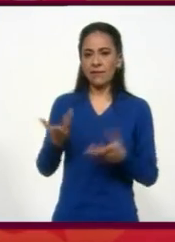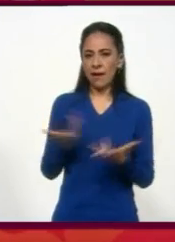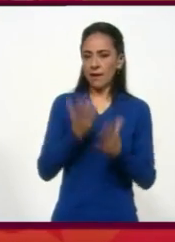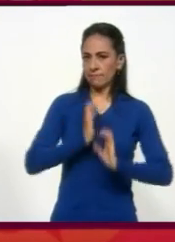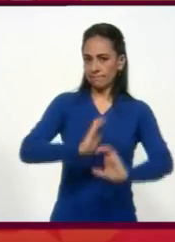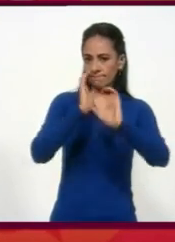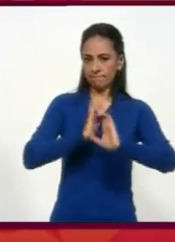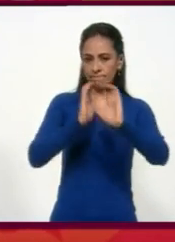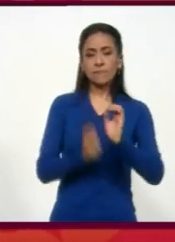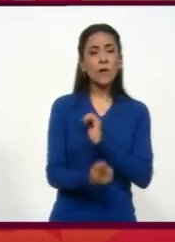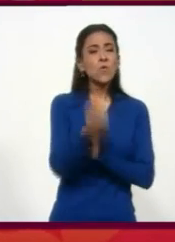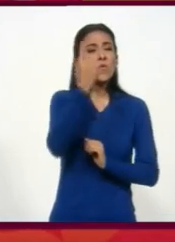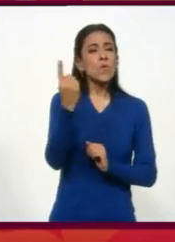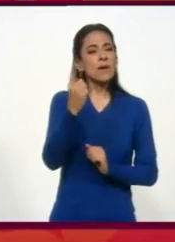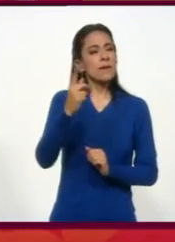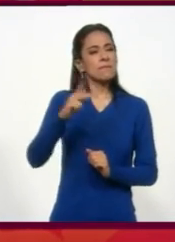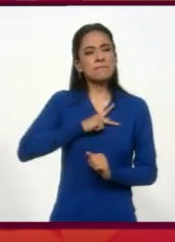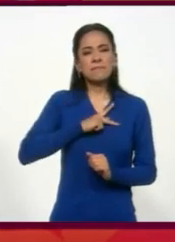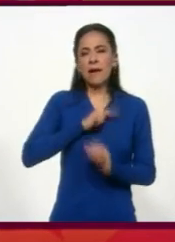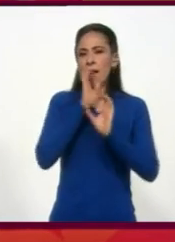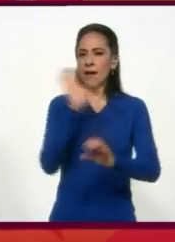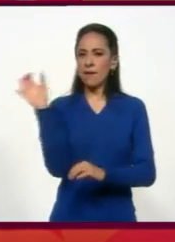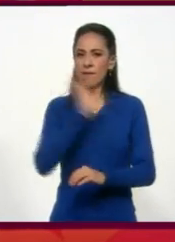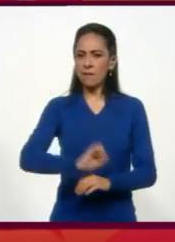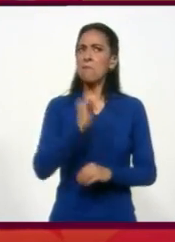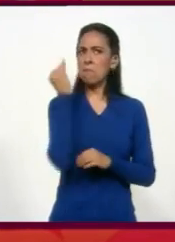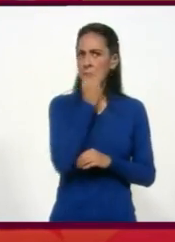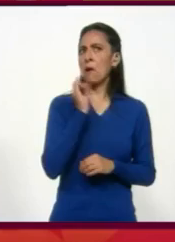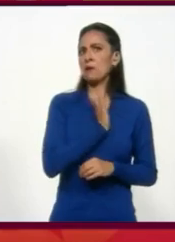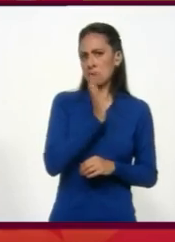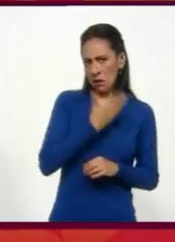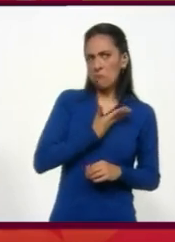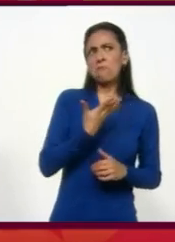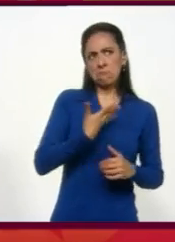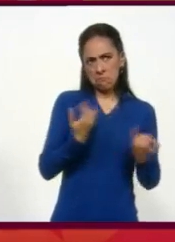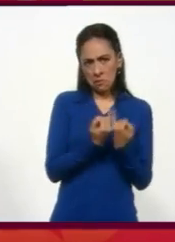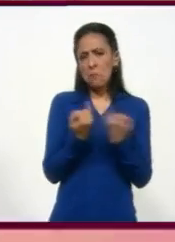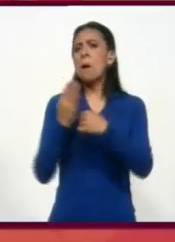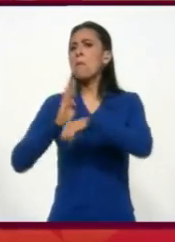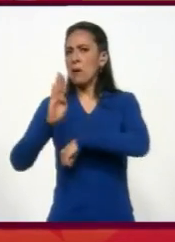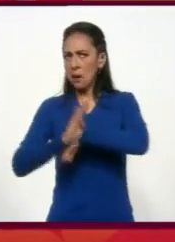una de mis canciones favoritas en español y también canciones favoritas brasileñas